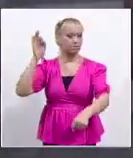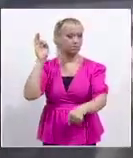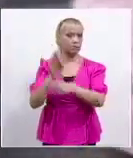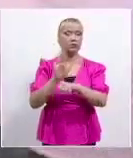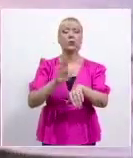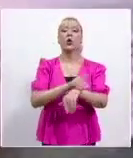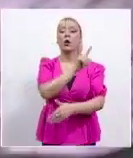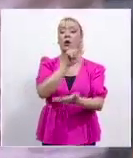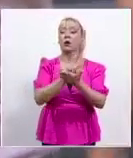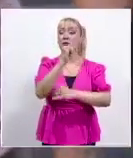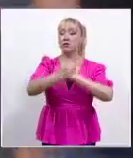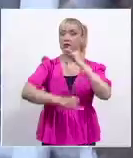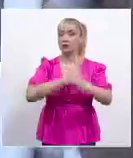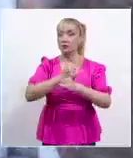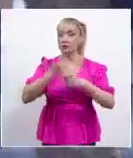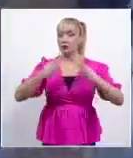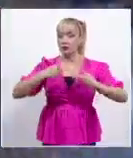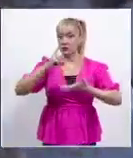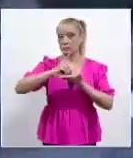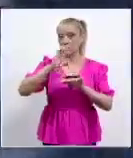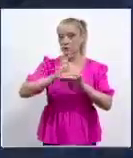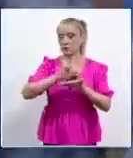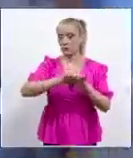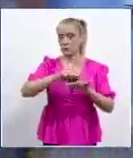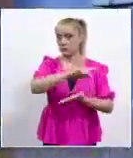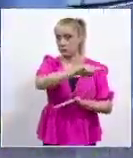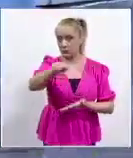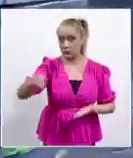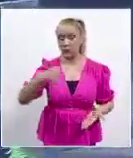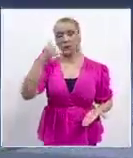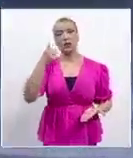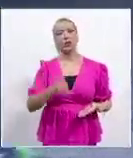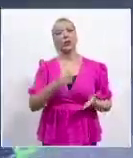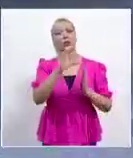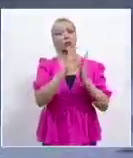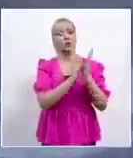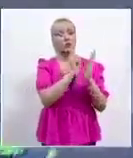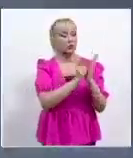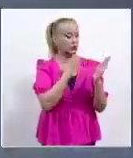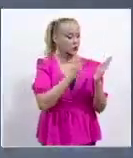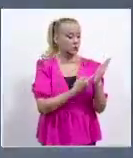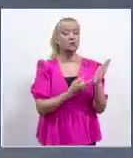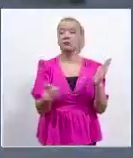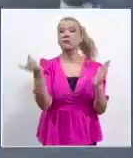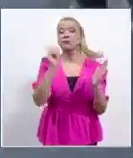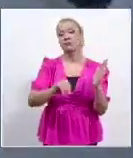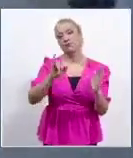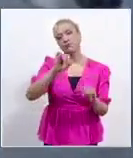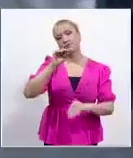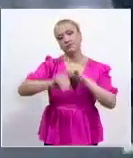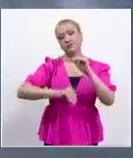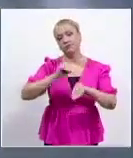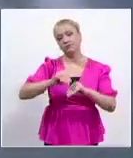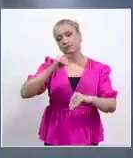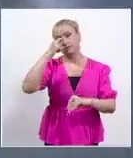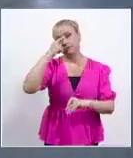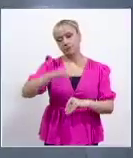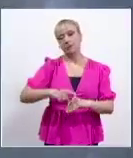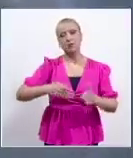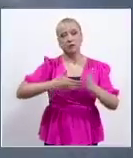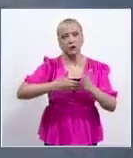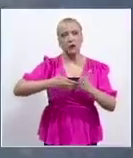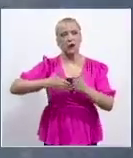Convención de las Personas con Discapacidad y la Constitución, ordenó realizar ajustes razonables con el fin de eliminar las barreras que le